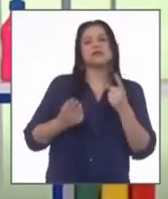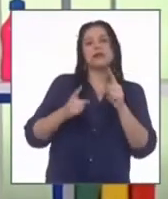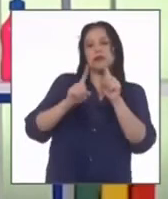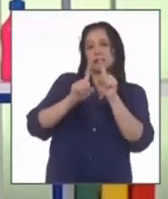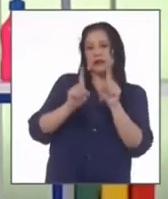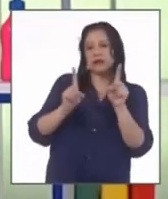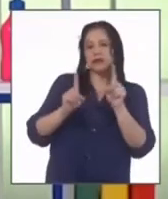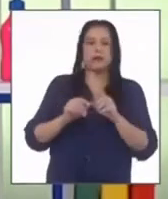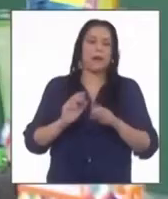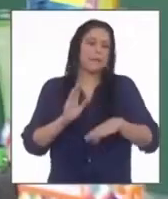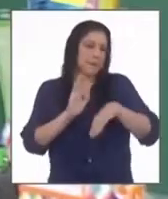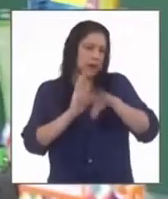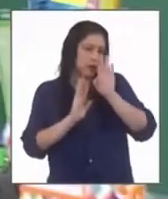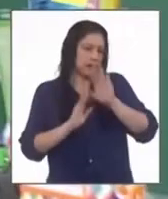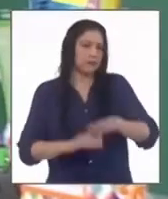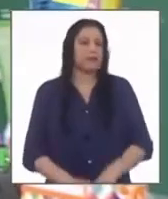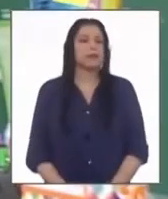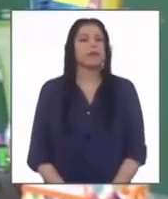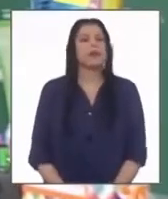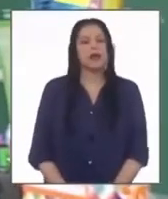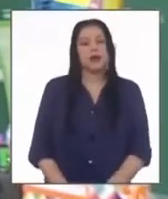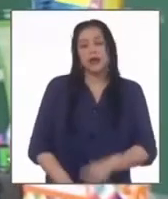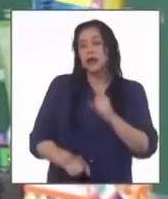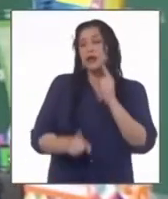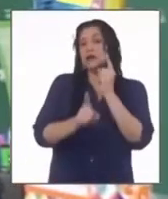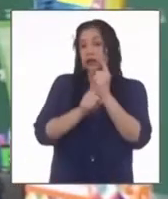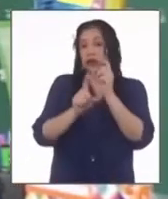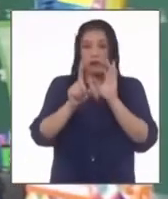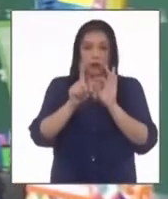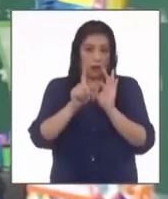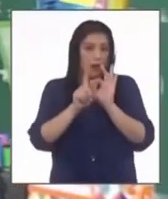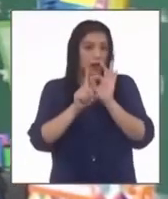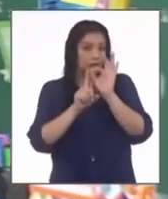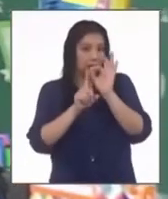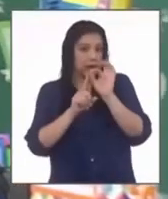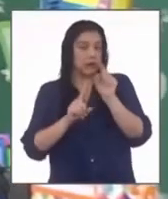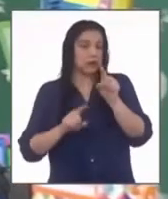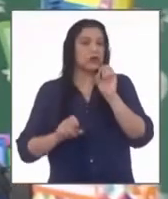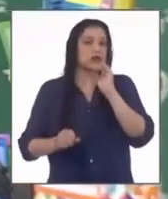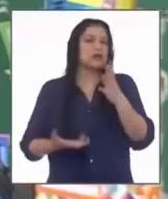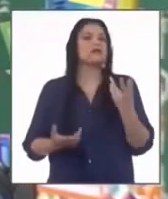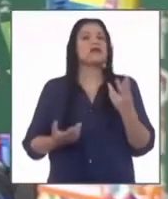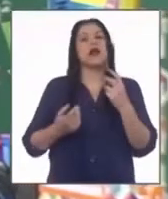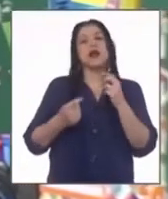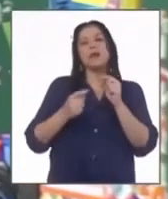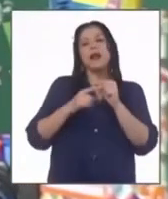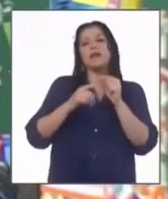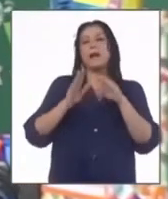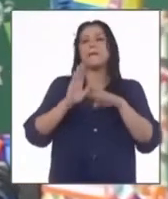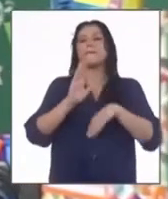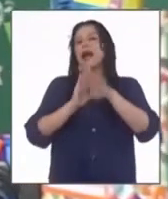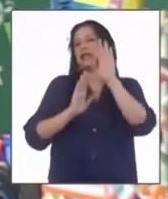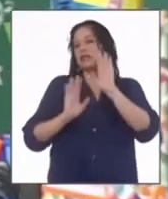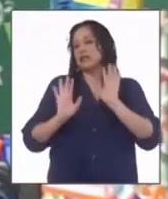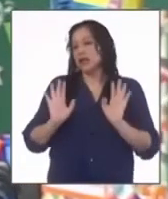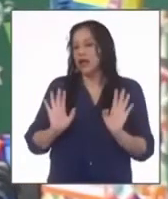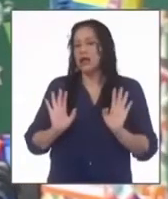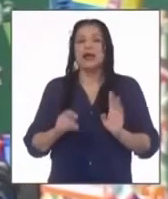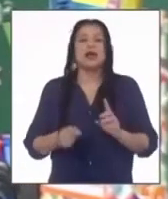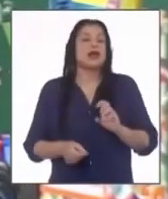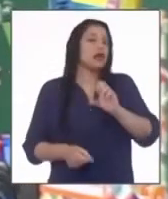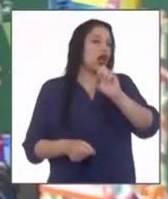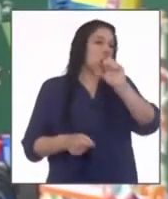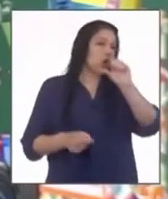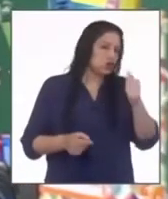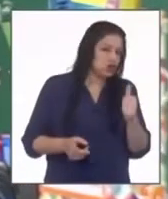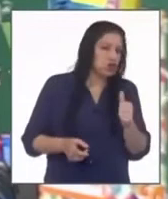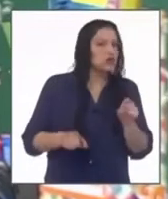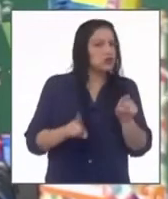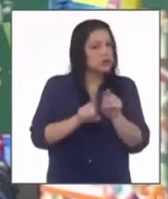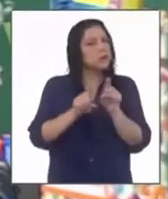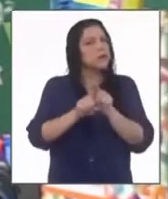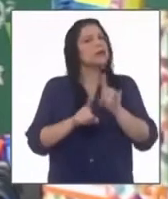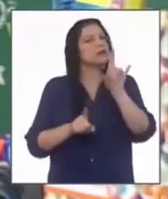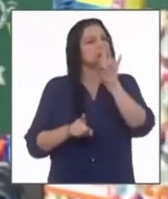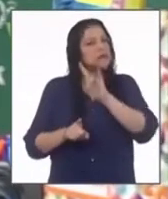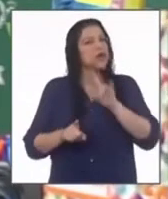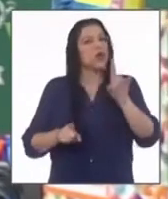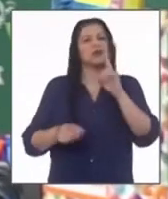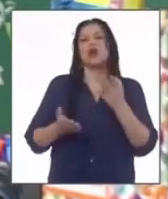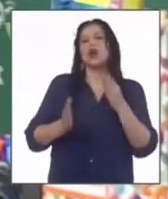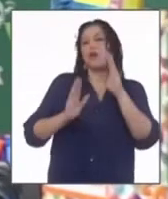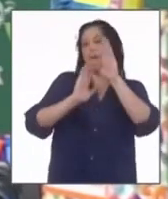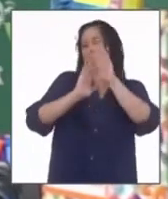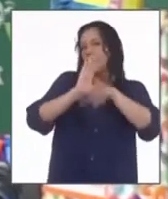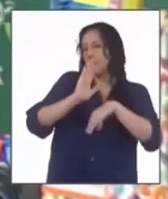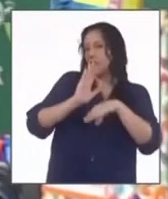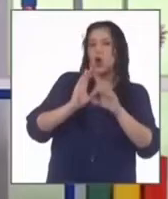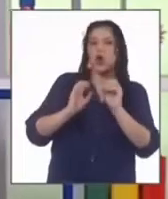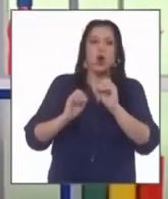desigualdad. Mayor. Sí, en el caso de la fiebre hiciste referencia al término mayor que. Y en los otros noto que también se usan expresiones como